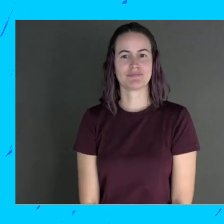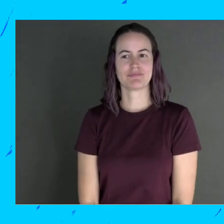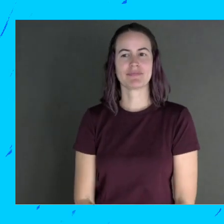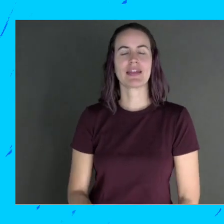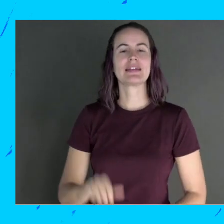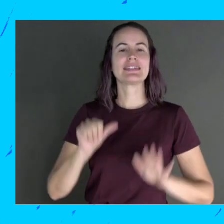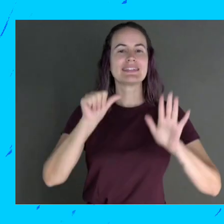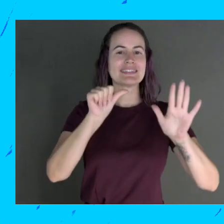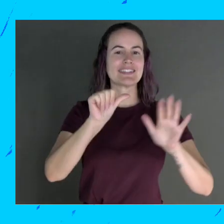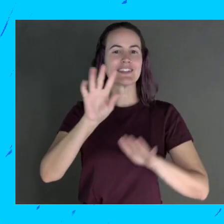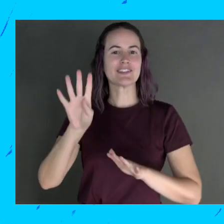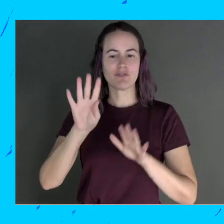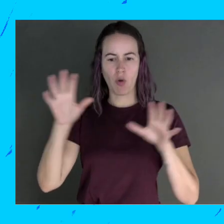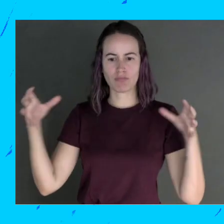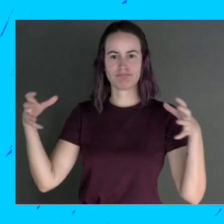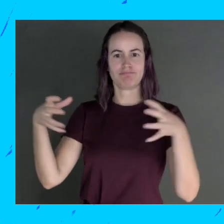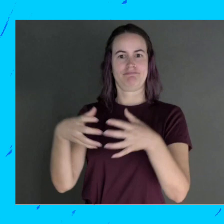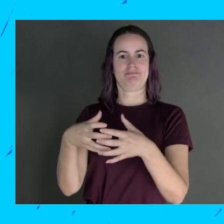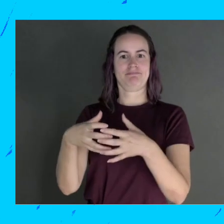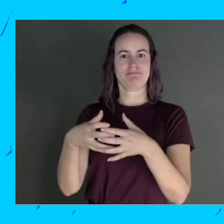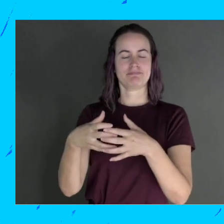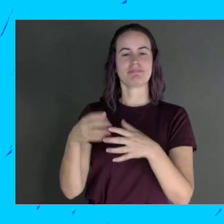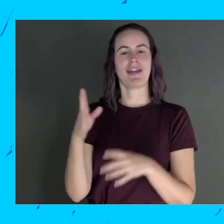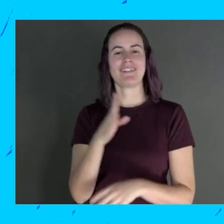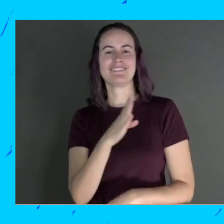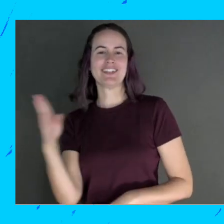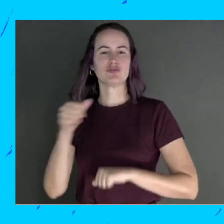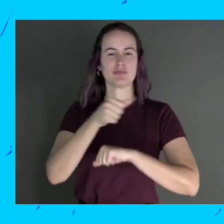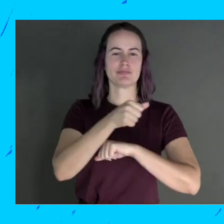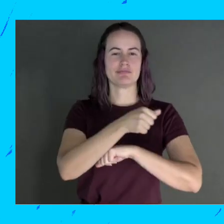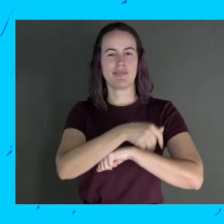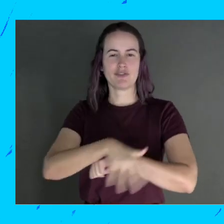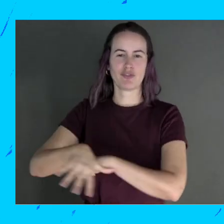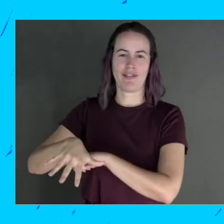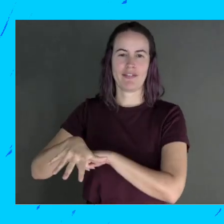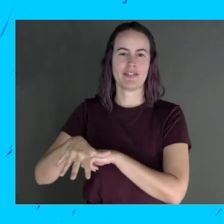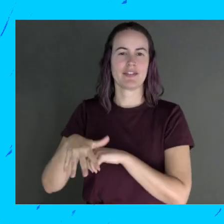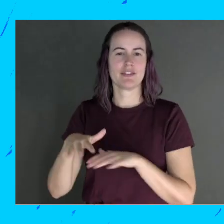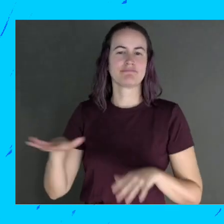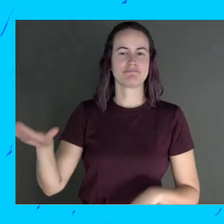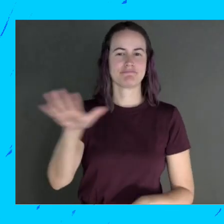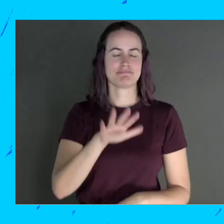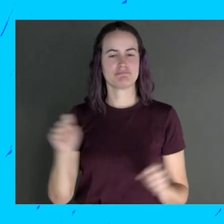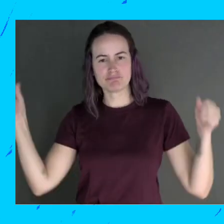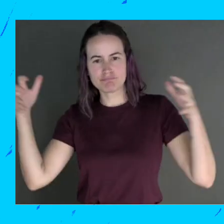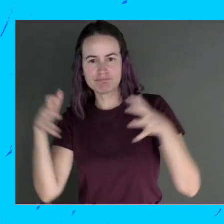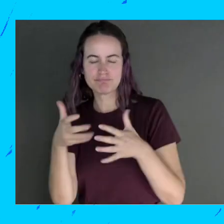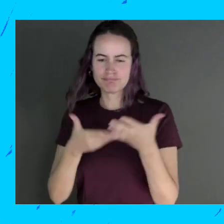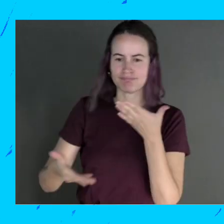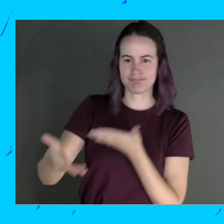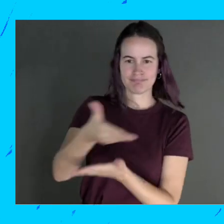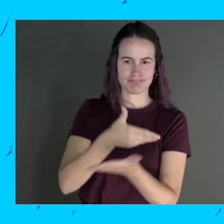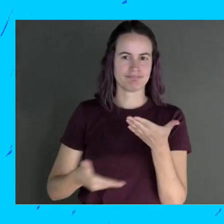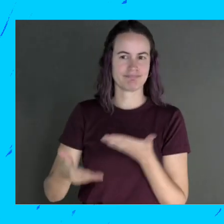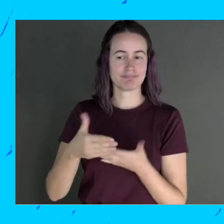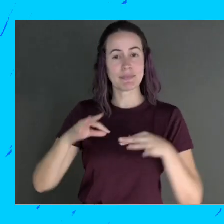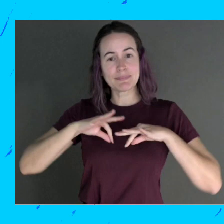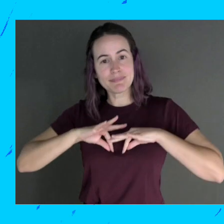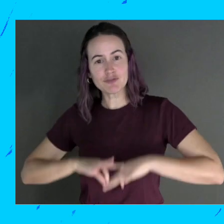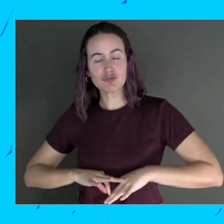adolescentes. Esto se discutió en el comité en el 2007. El ministro de